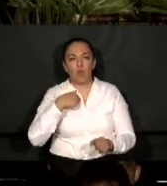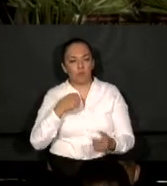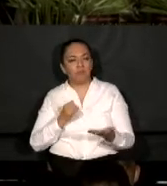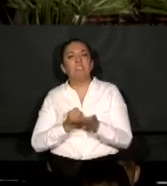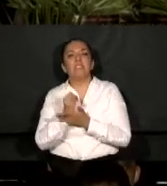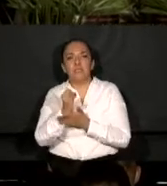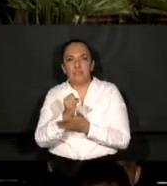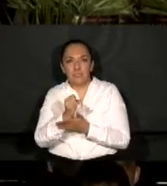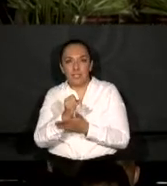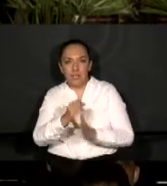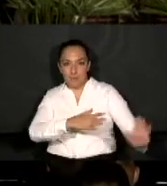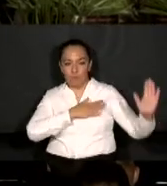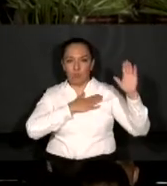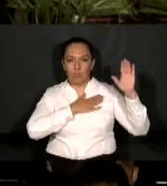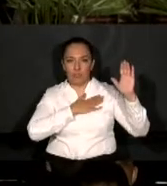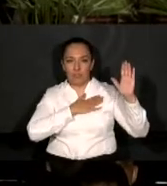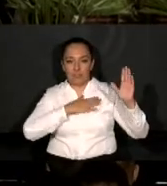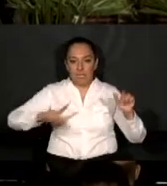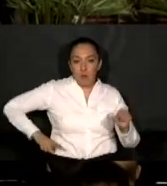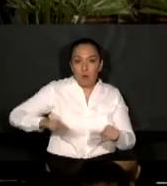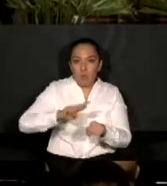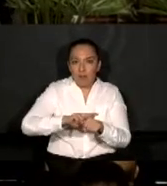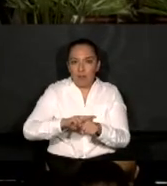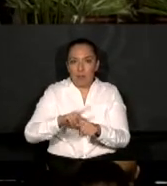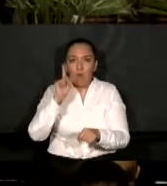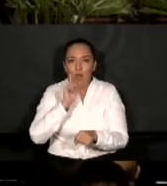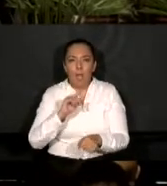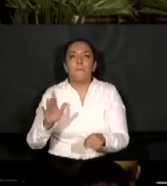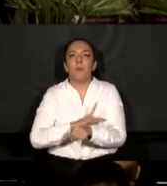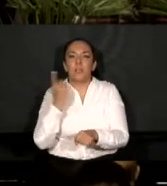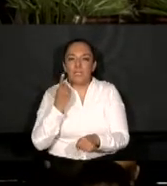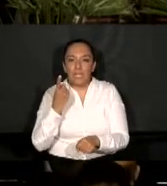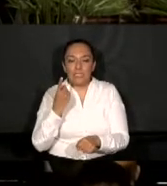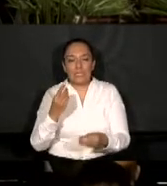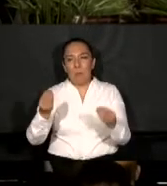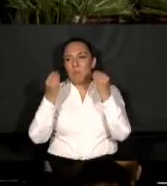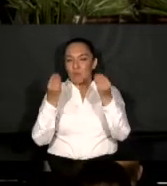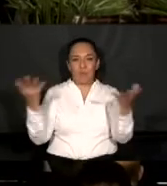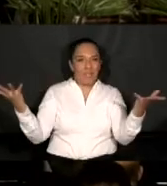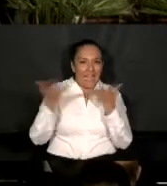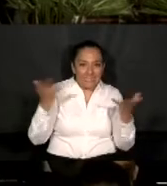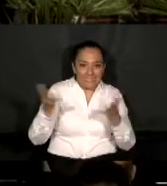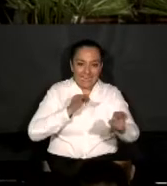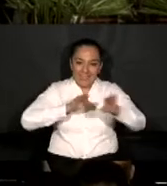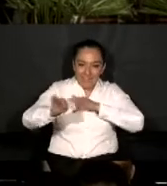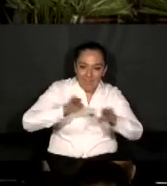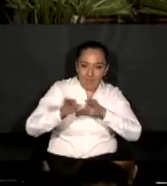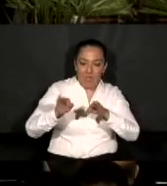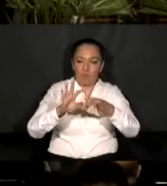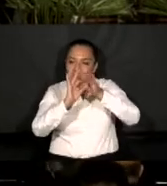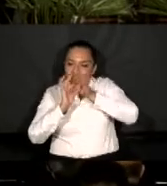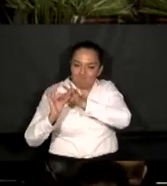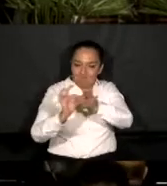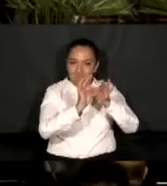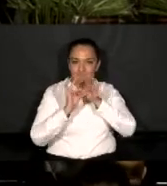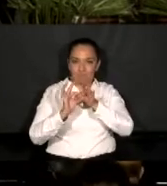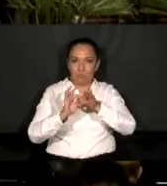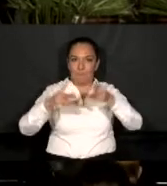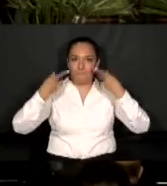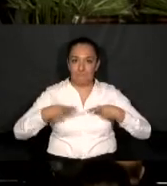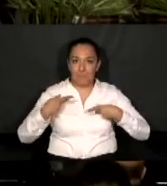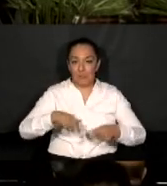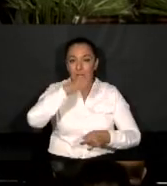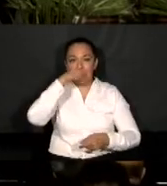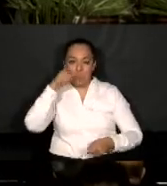hay mucho que hacer por Ciudad Juárez de la mano con los juarenses y avanzar todos juntos como una